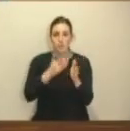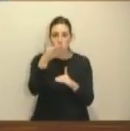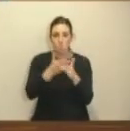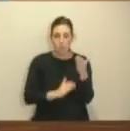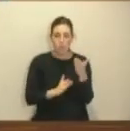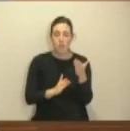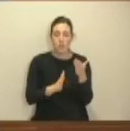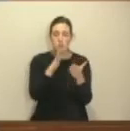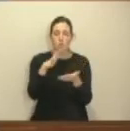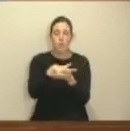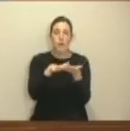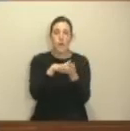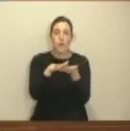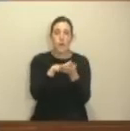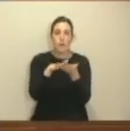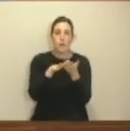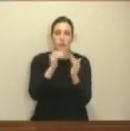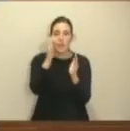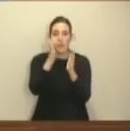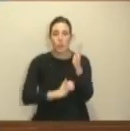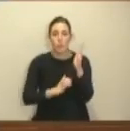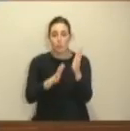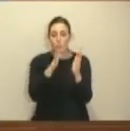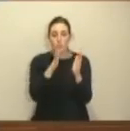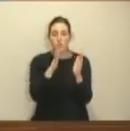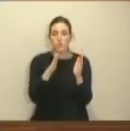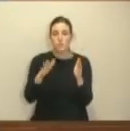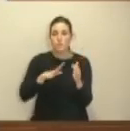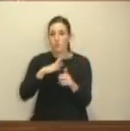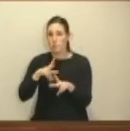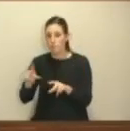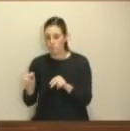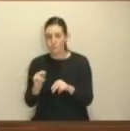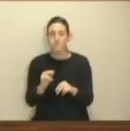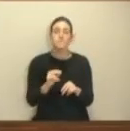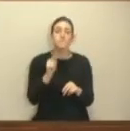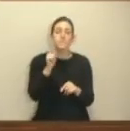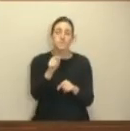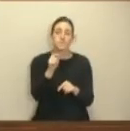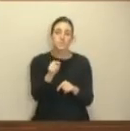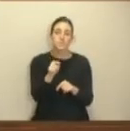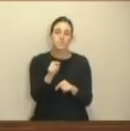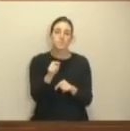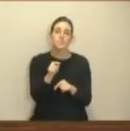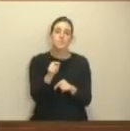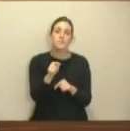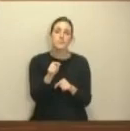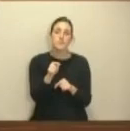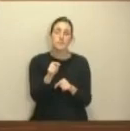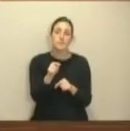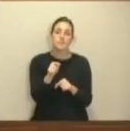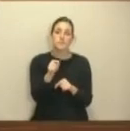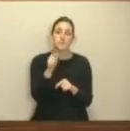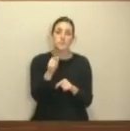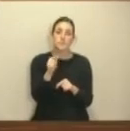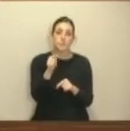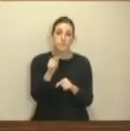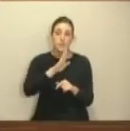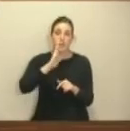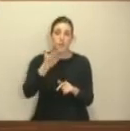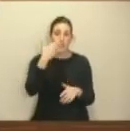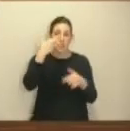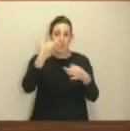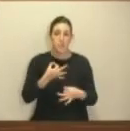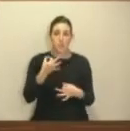hace referencia a las deducciones por Señoría, vaya concluyendo. Y esa, teniendo efectos reales sobre los ciudadanos en el